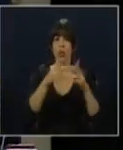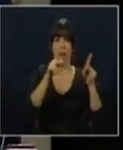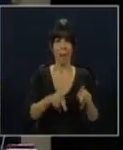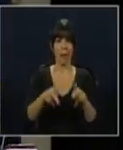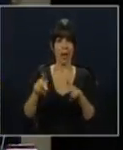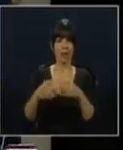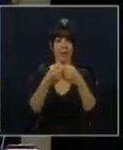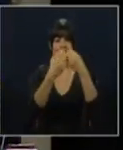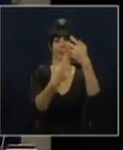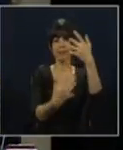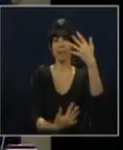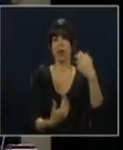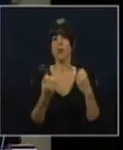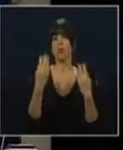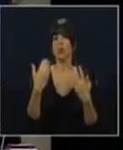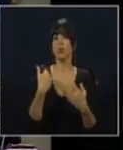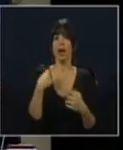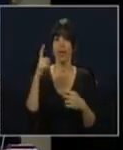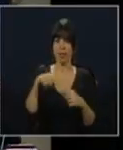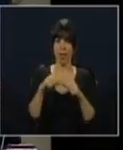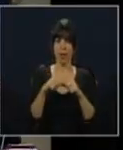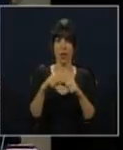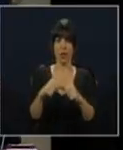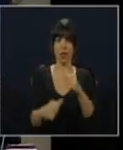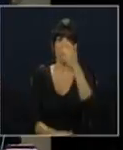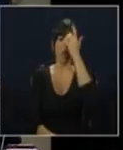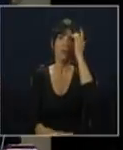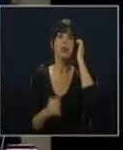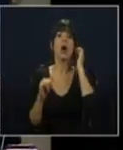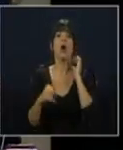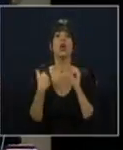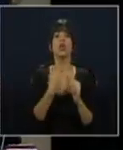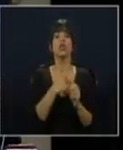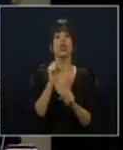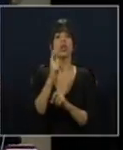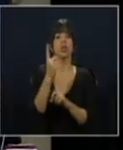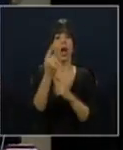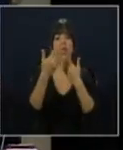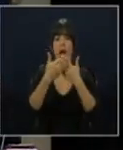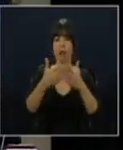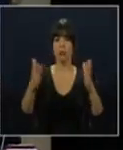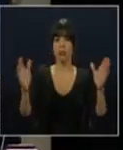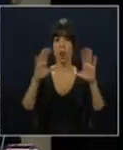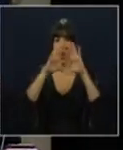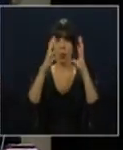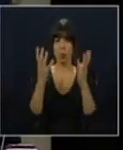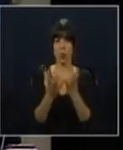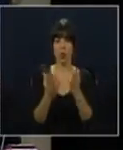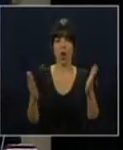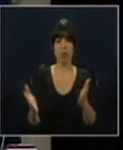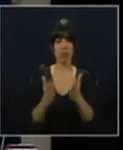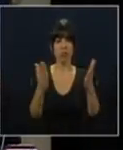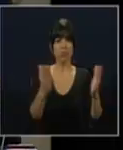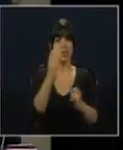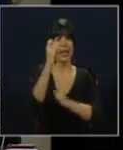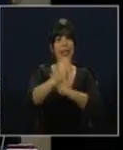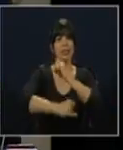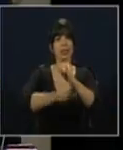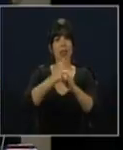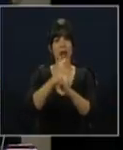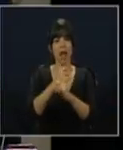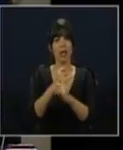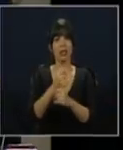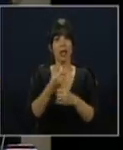un largo etcétera que debemos preservar. Hoy somos una sociedad abierta al mundo que promueve la internacionalización de